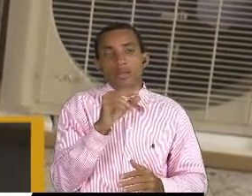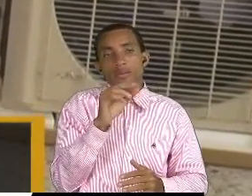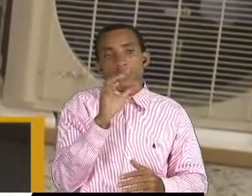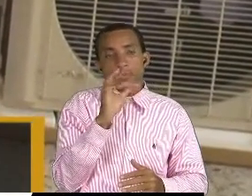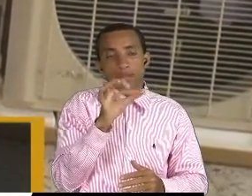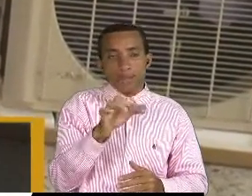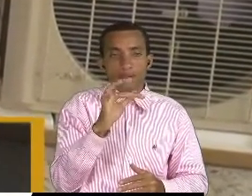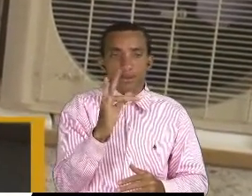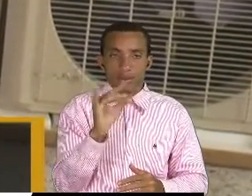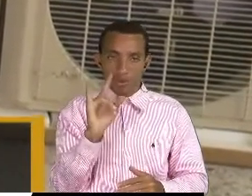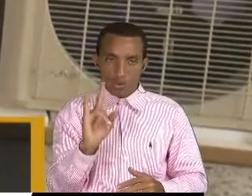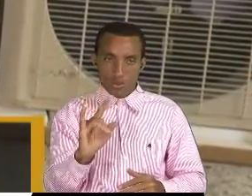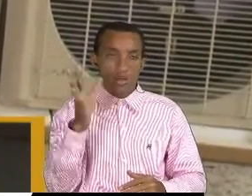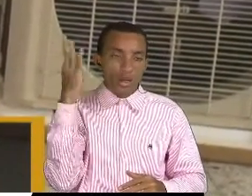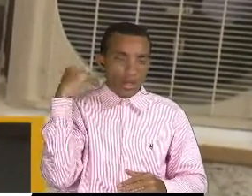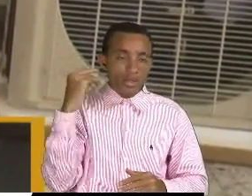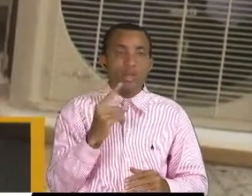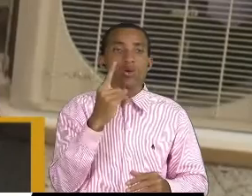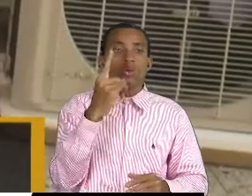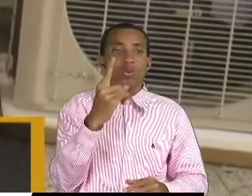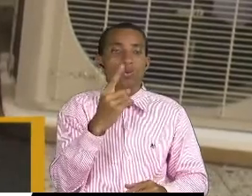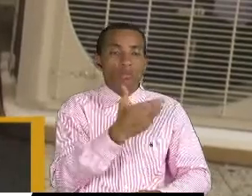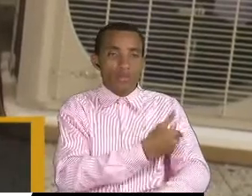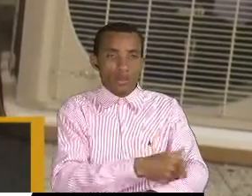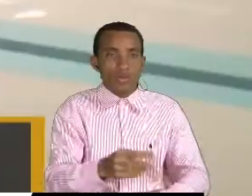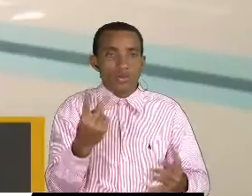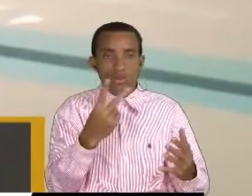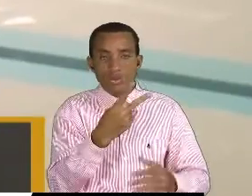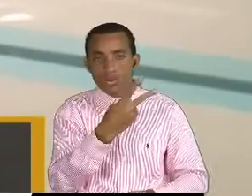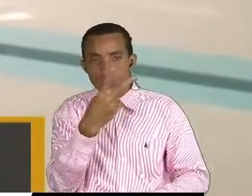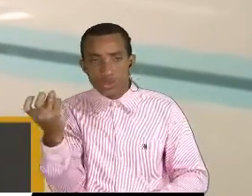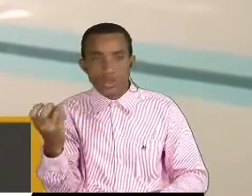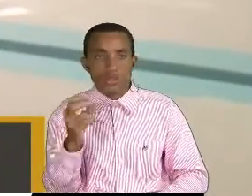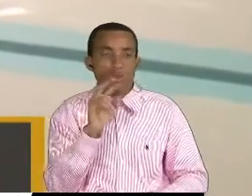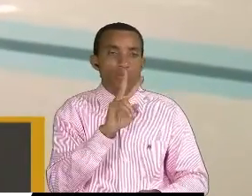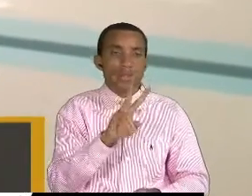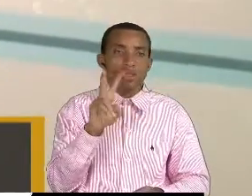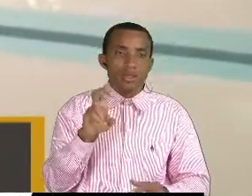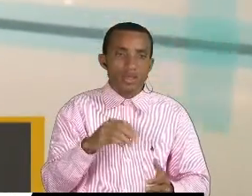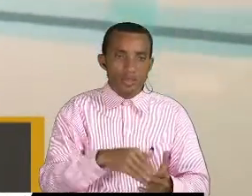costaba 1.297.000, hoy con la promoción vale